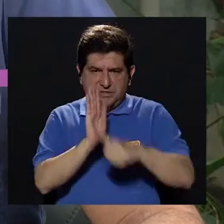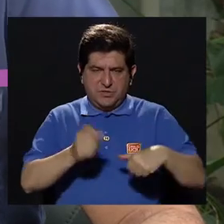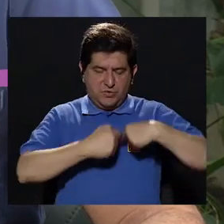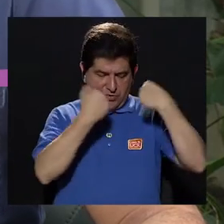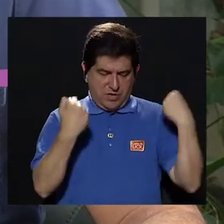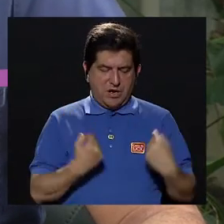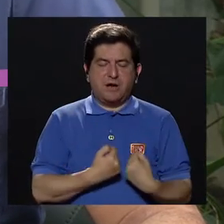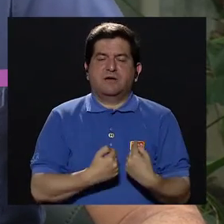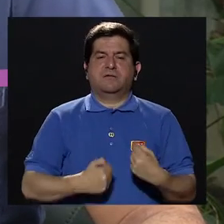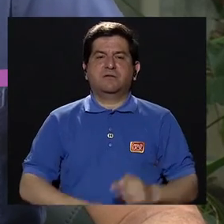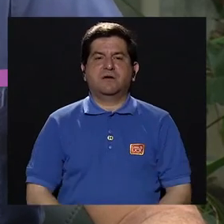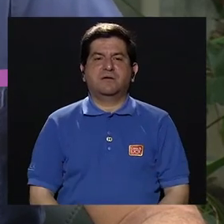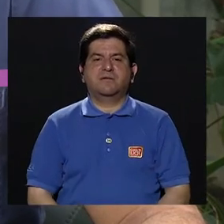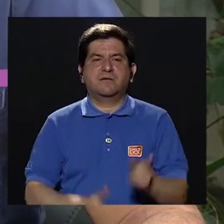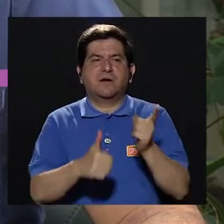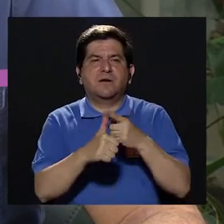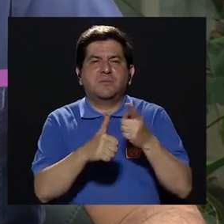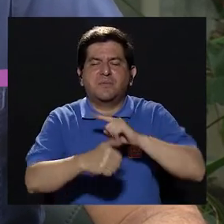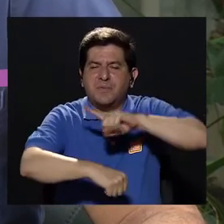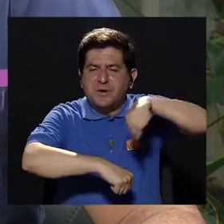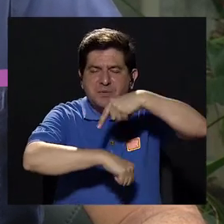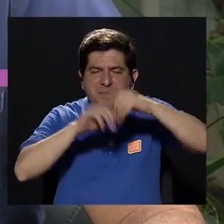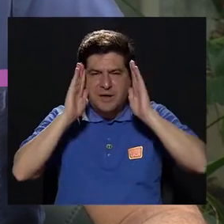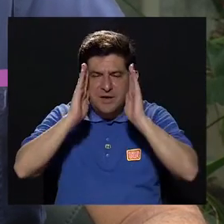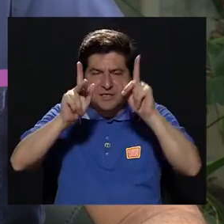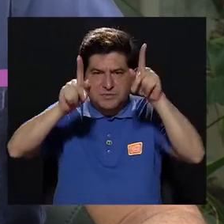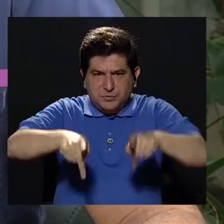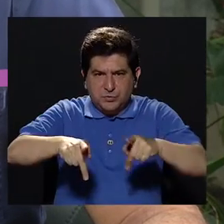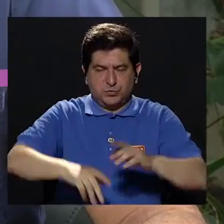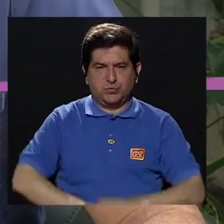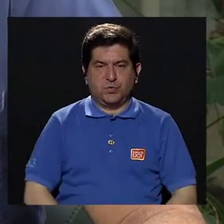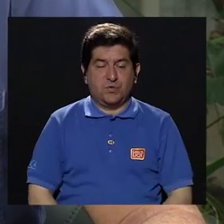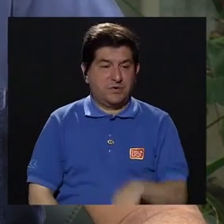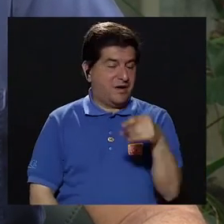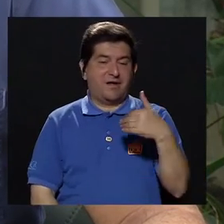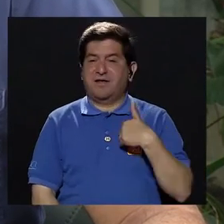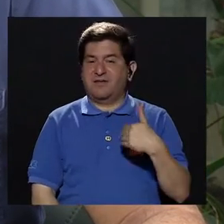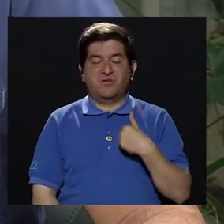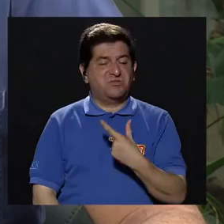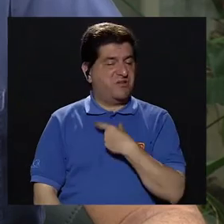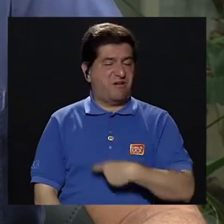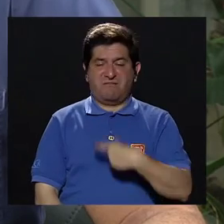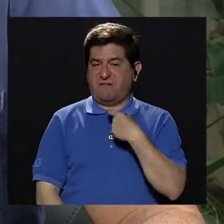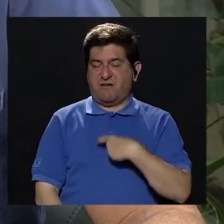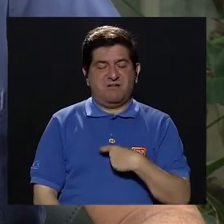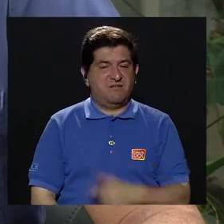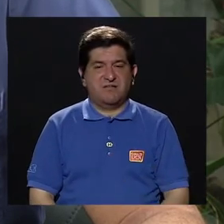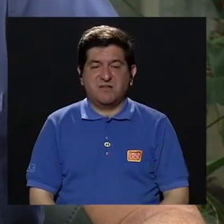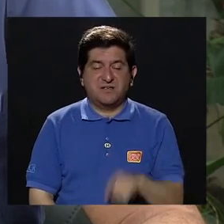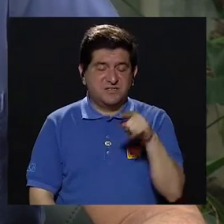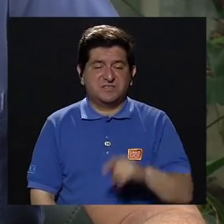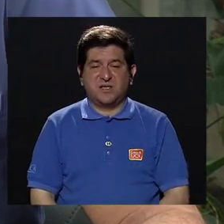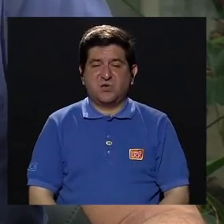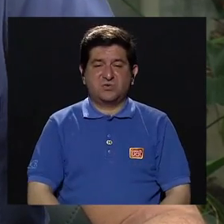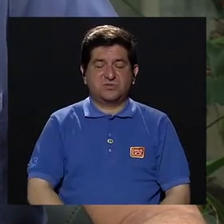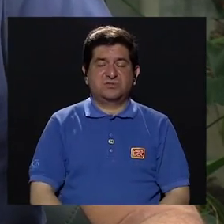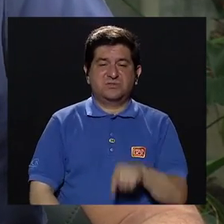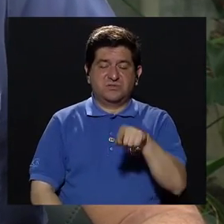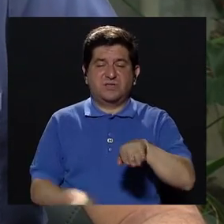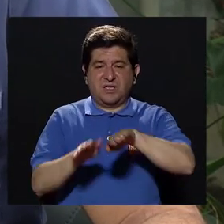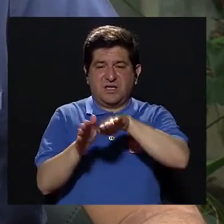cardiovascular. Entonces, en esas primeras horas de atención del paciente, él no tiene deseos ni siquiera de levantarse de la